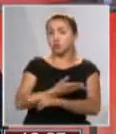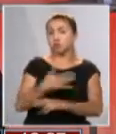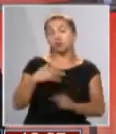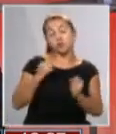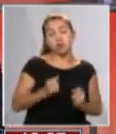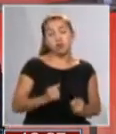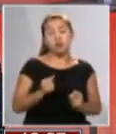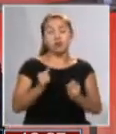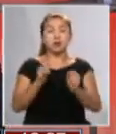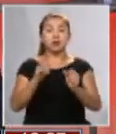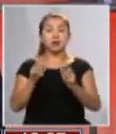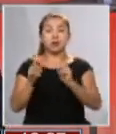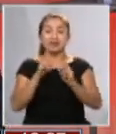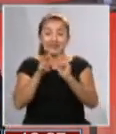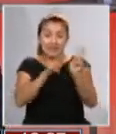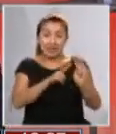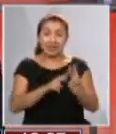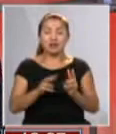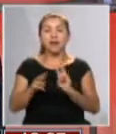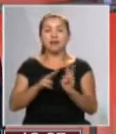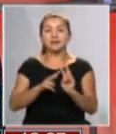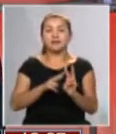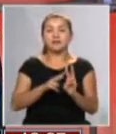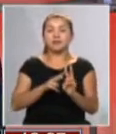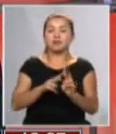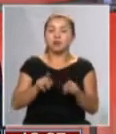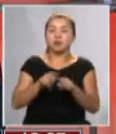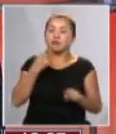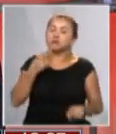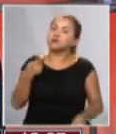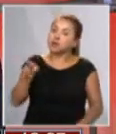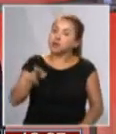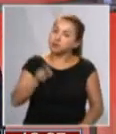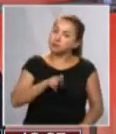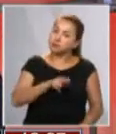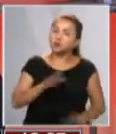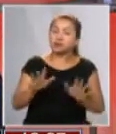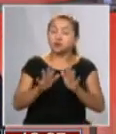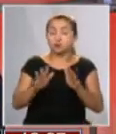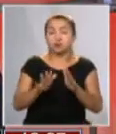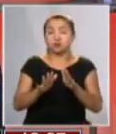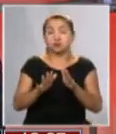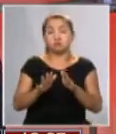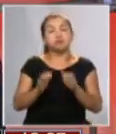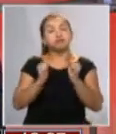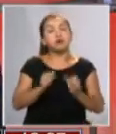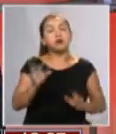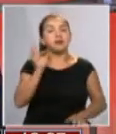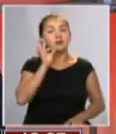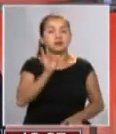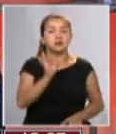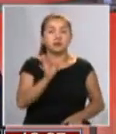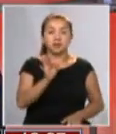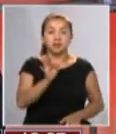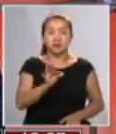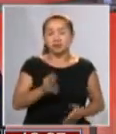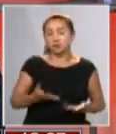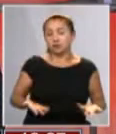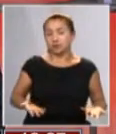podría colegir que al hacer hincapié en la reiteración, probablemente uno podría decir que